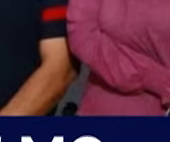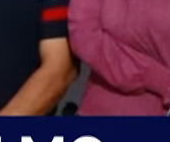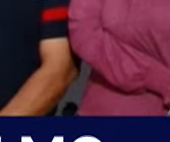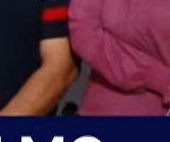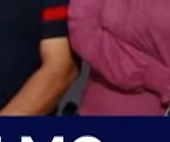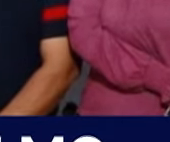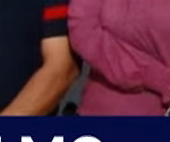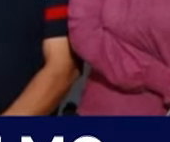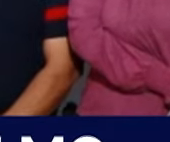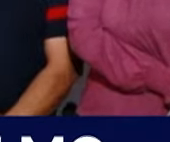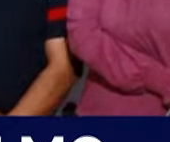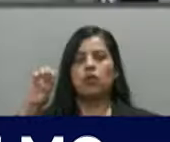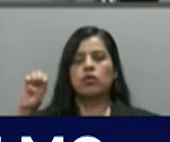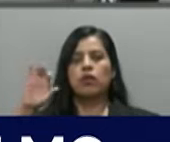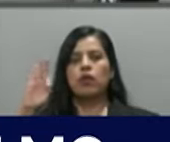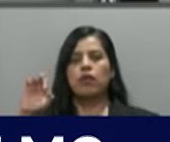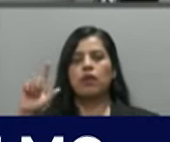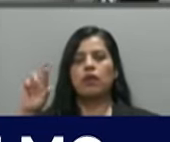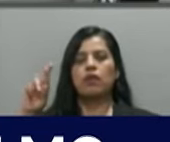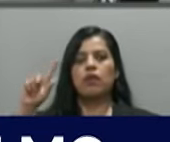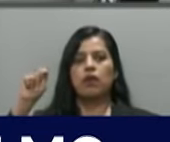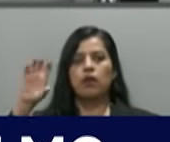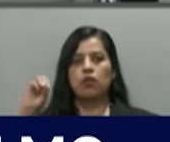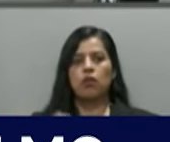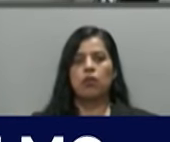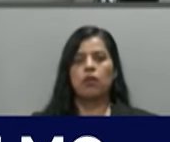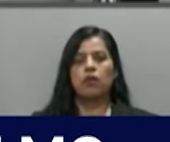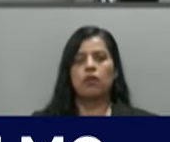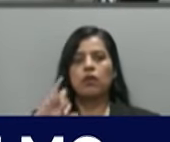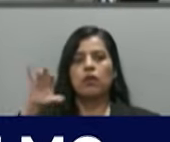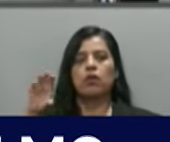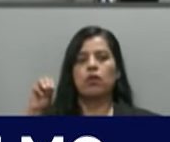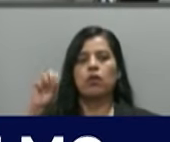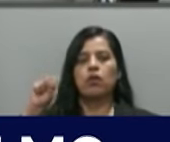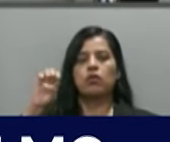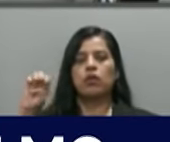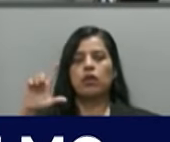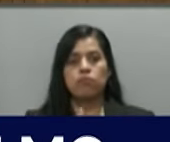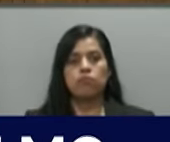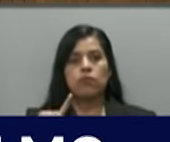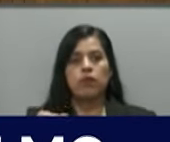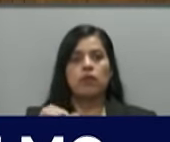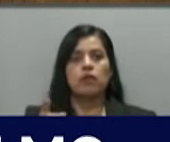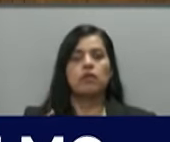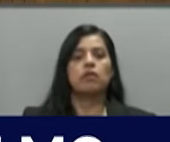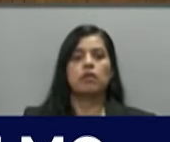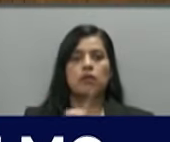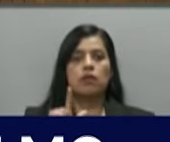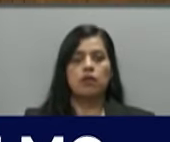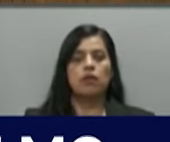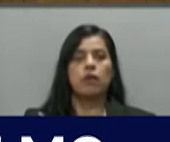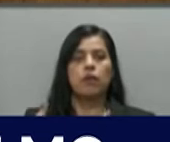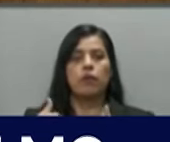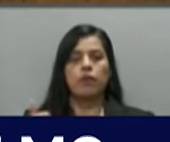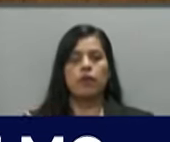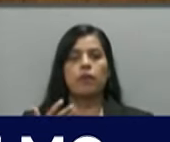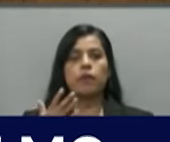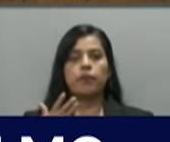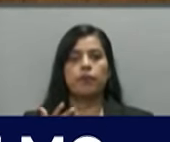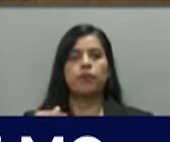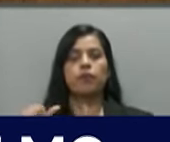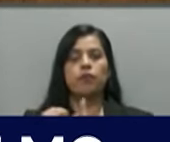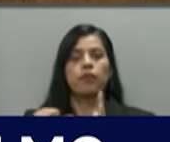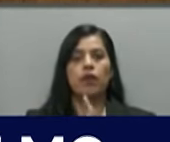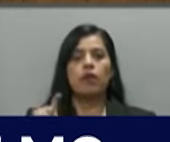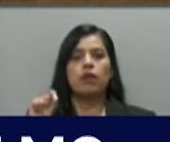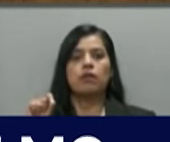sin aparecer en el Pleno. En la sesión de este lunes, que duró apenas 46 minutos, se hicieron cambios en la mesa directiva tras la